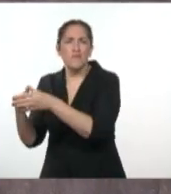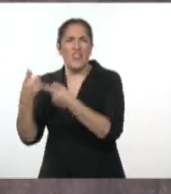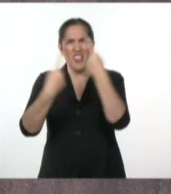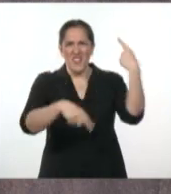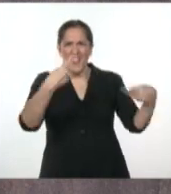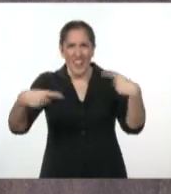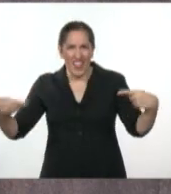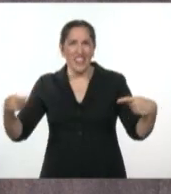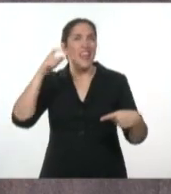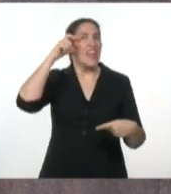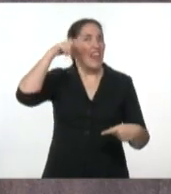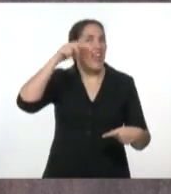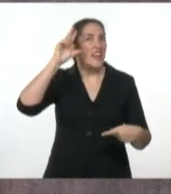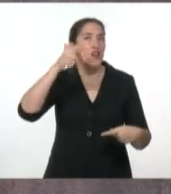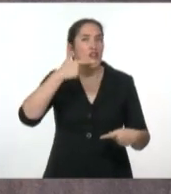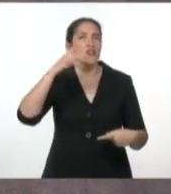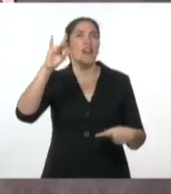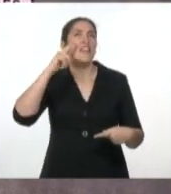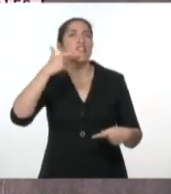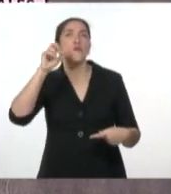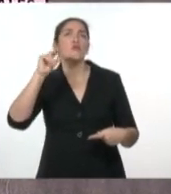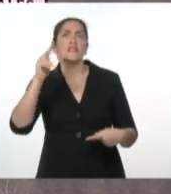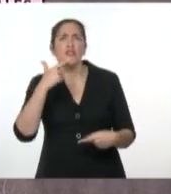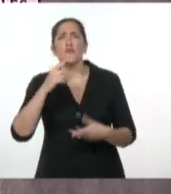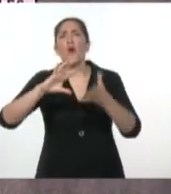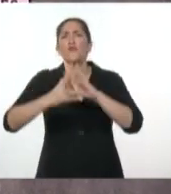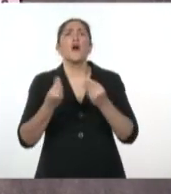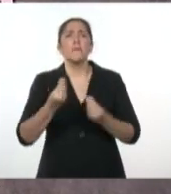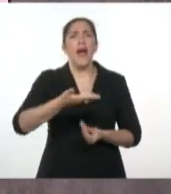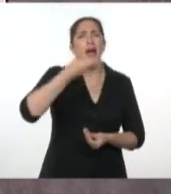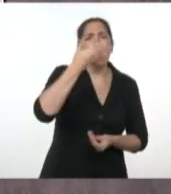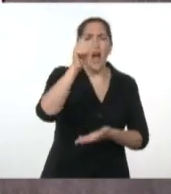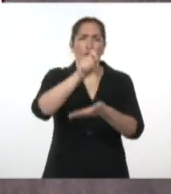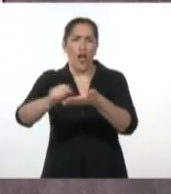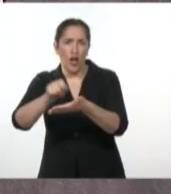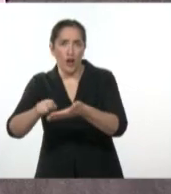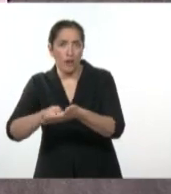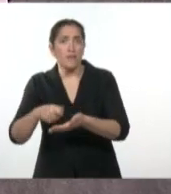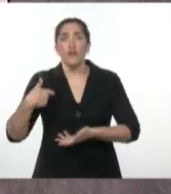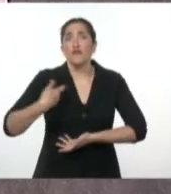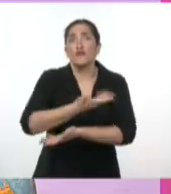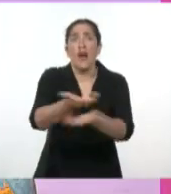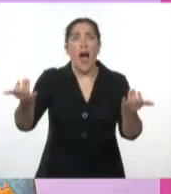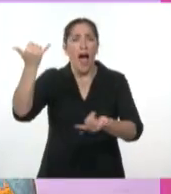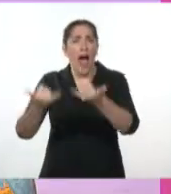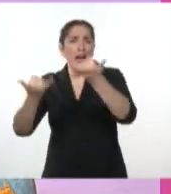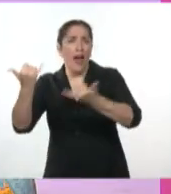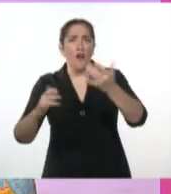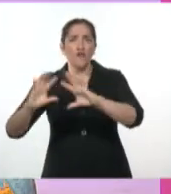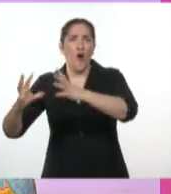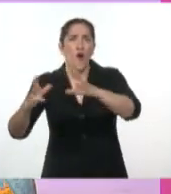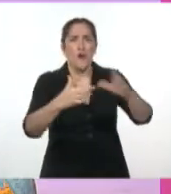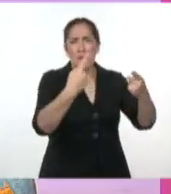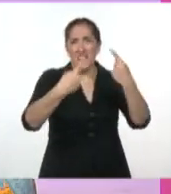tantos orales o escritos, que se van a formar en diferentes esferas de la praxis social, es decir, donde interactuamos